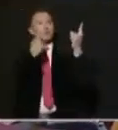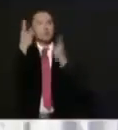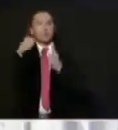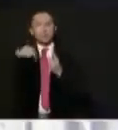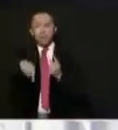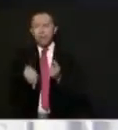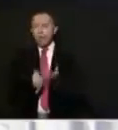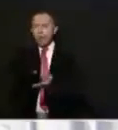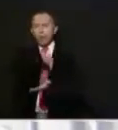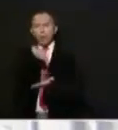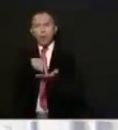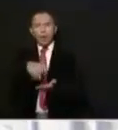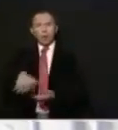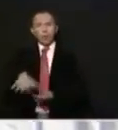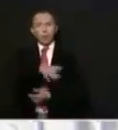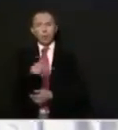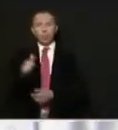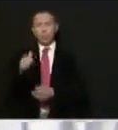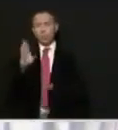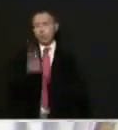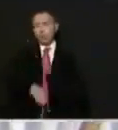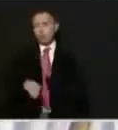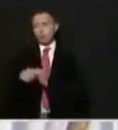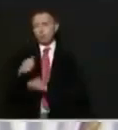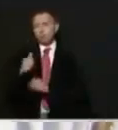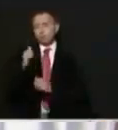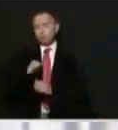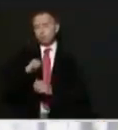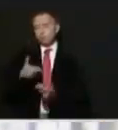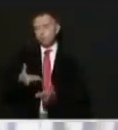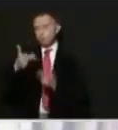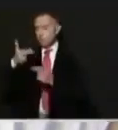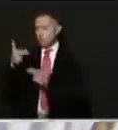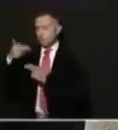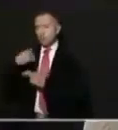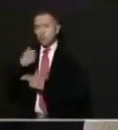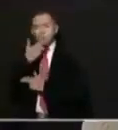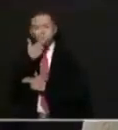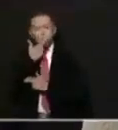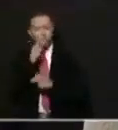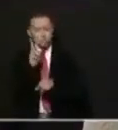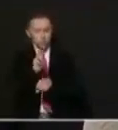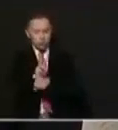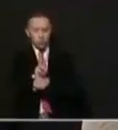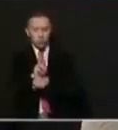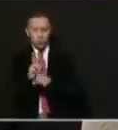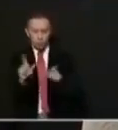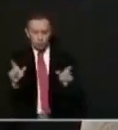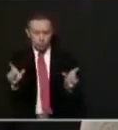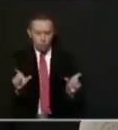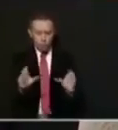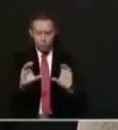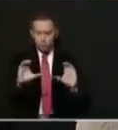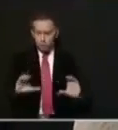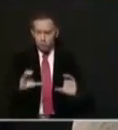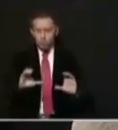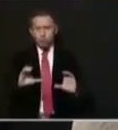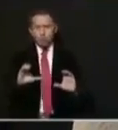este lugar de nuestros antepasados, para que lo liberen y lo